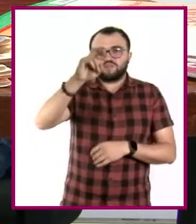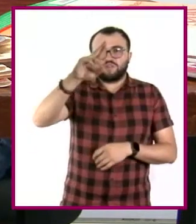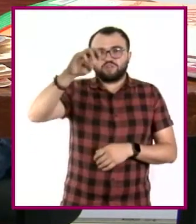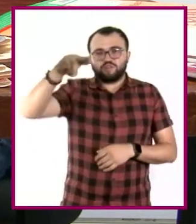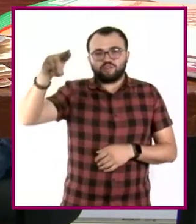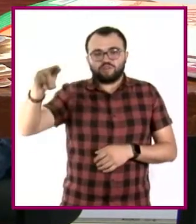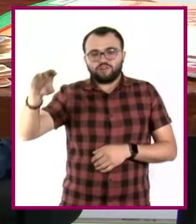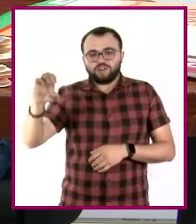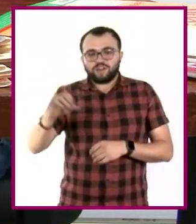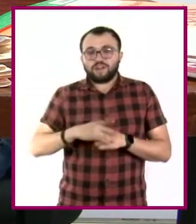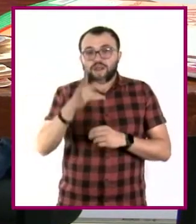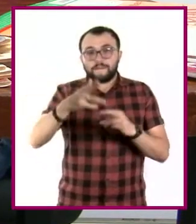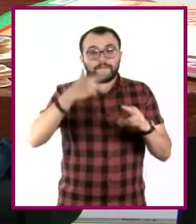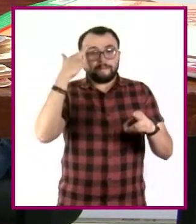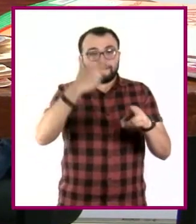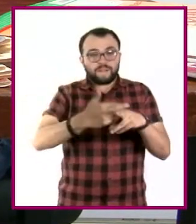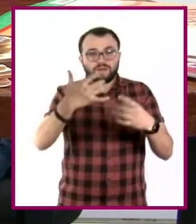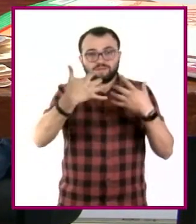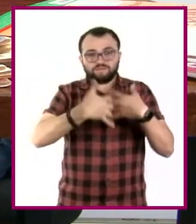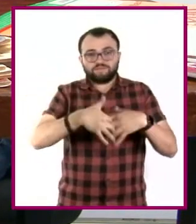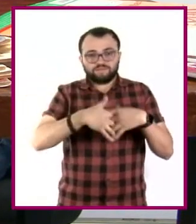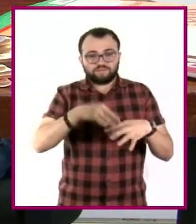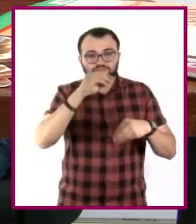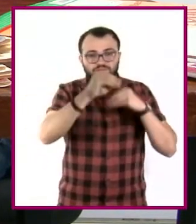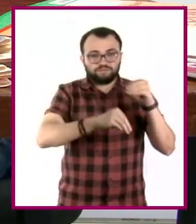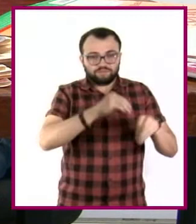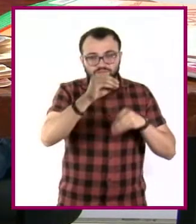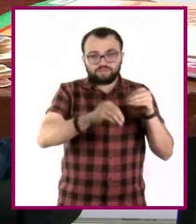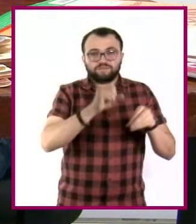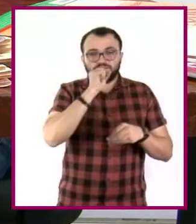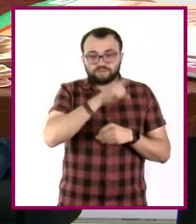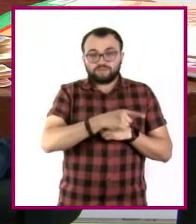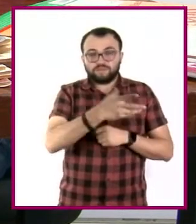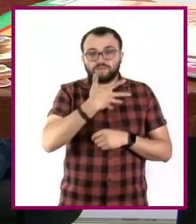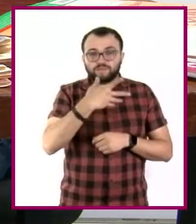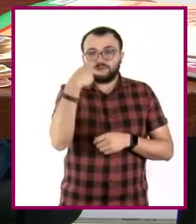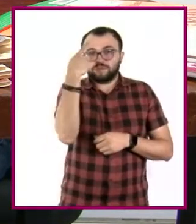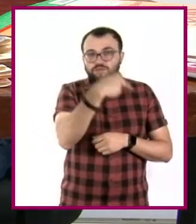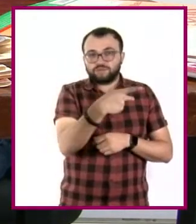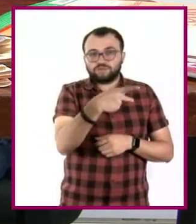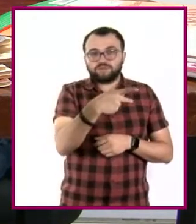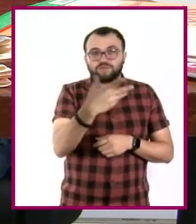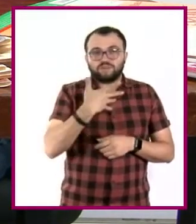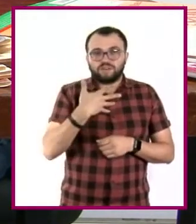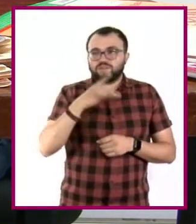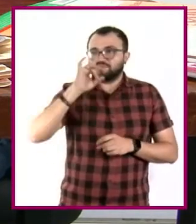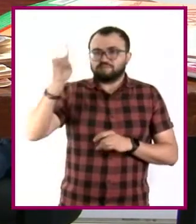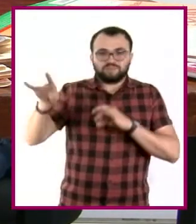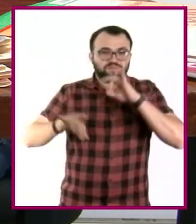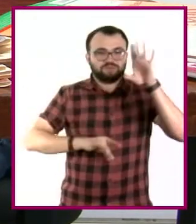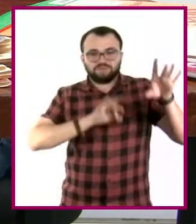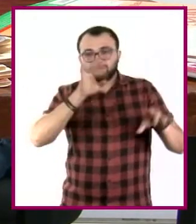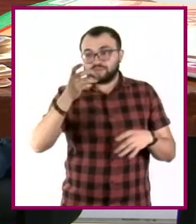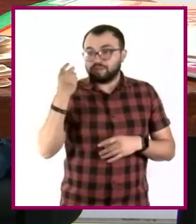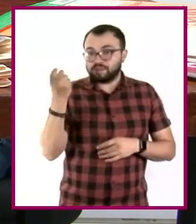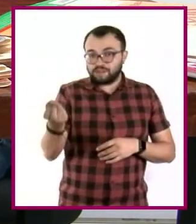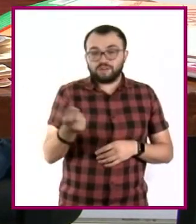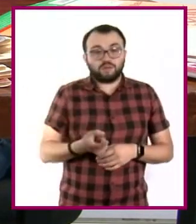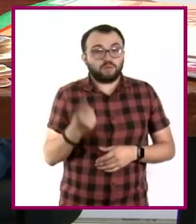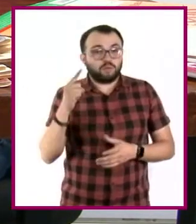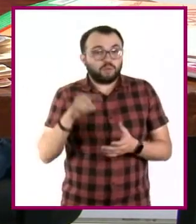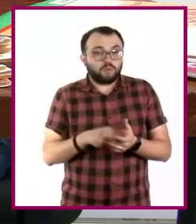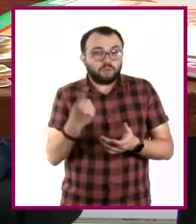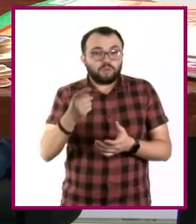día es el mayor fabricante de drones comerciales en Norteamérica y sus productos vuelan alrededor del mundo. Y él es solo uno de los